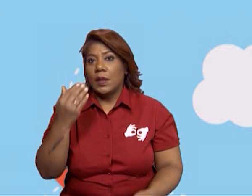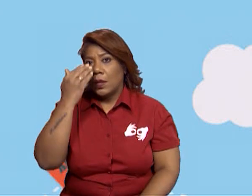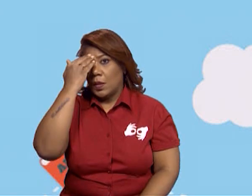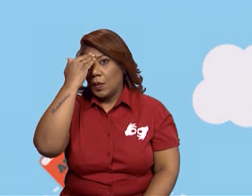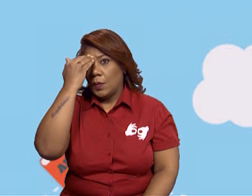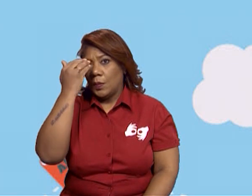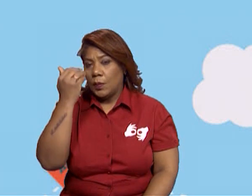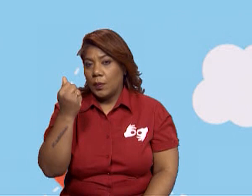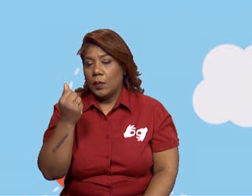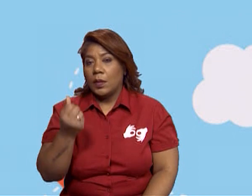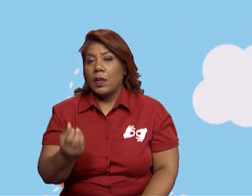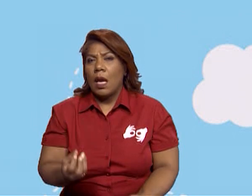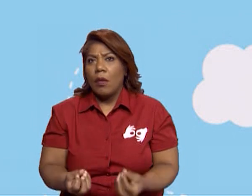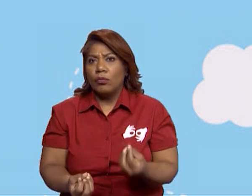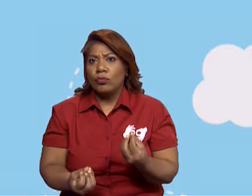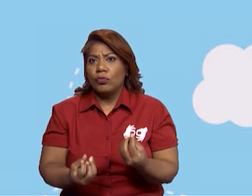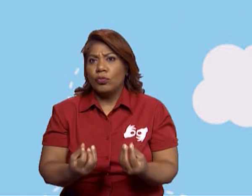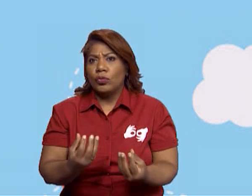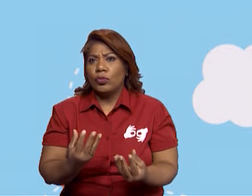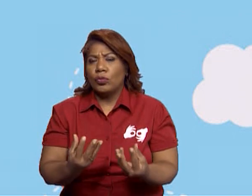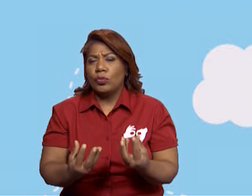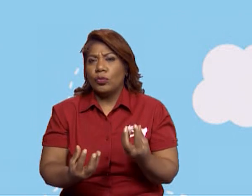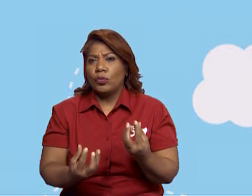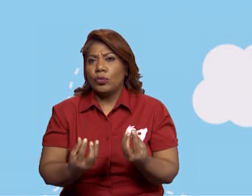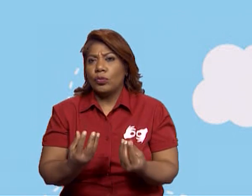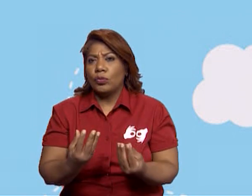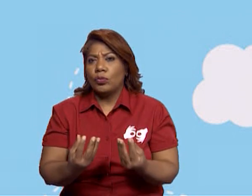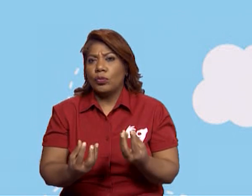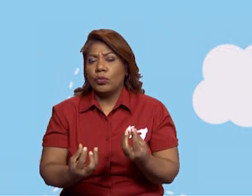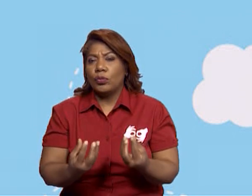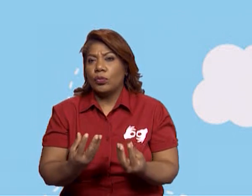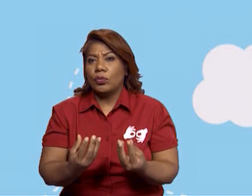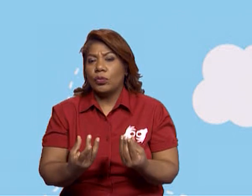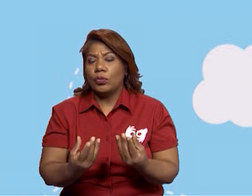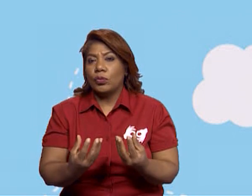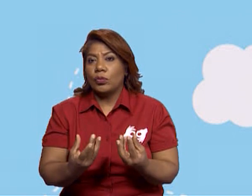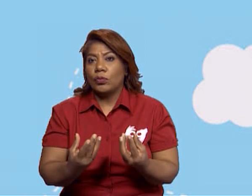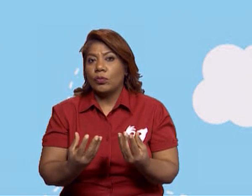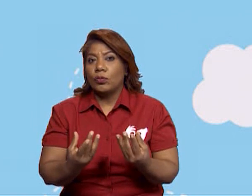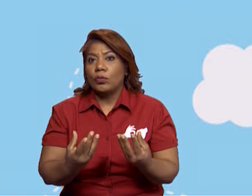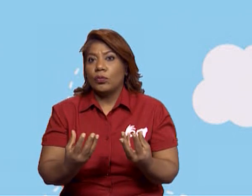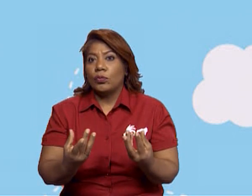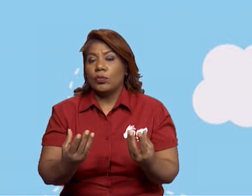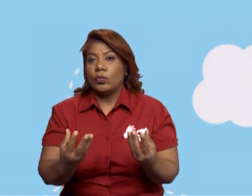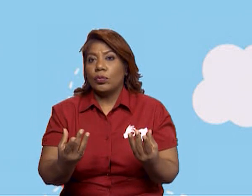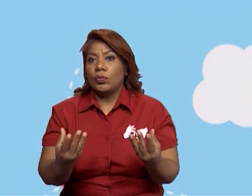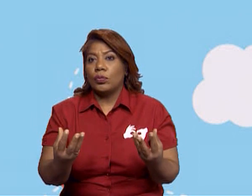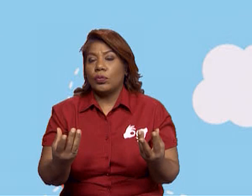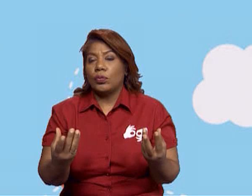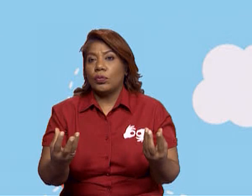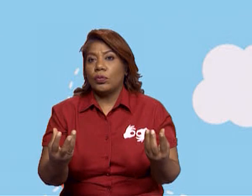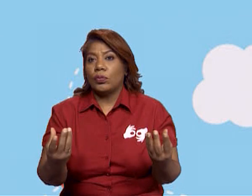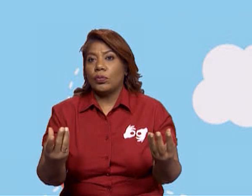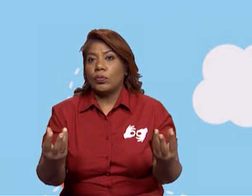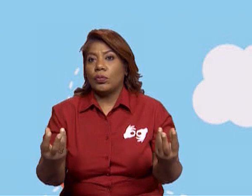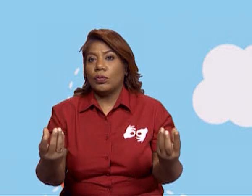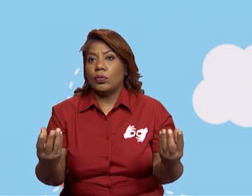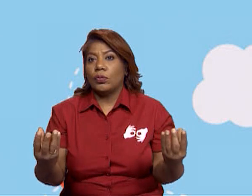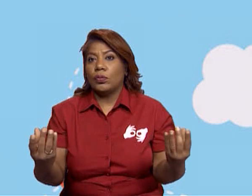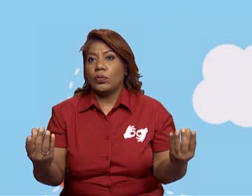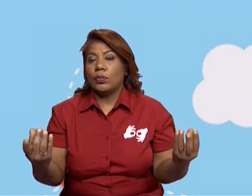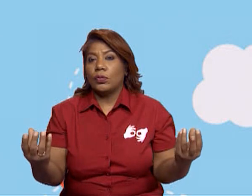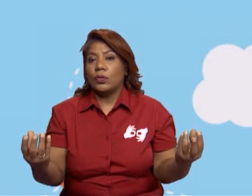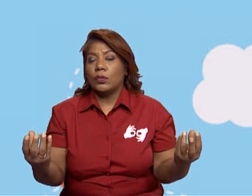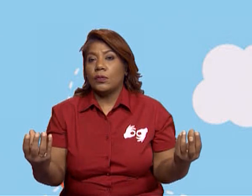al recibir calor, las partículas que forman la materia se agitan y se alejan unas de las otras.